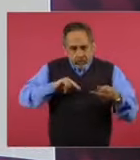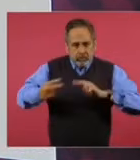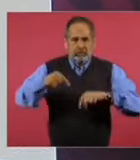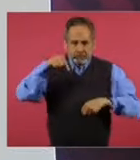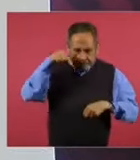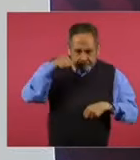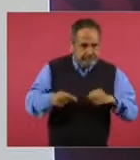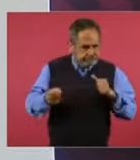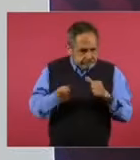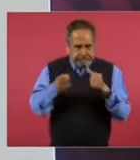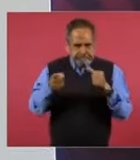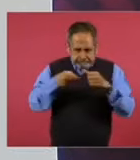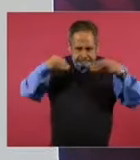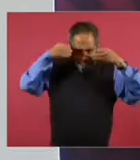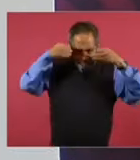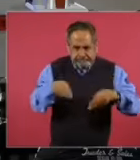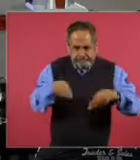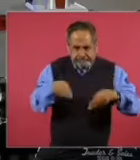Aquí hay que seguir trabajando